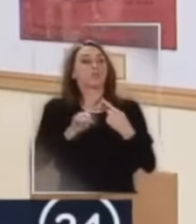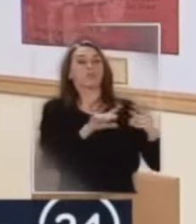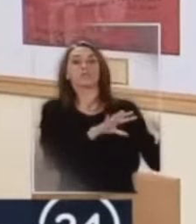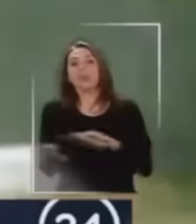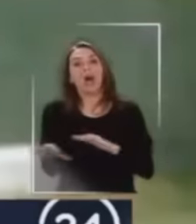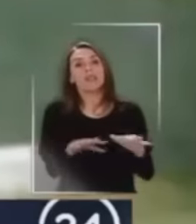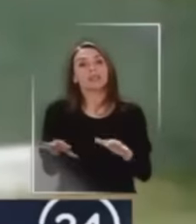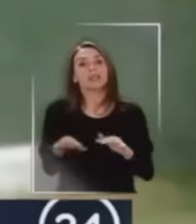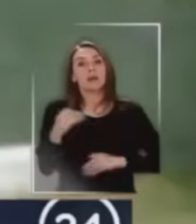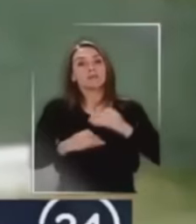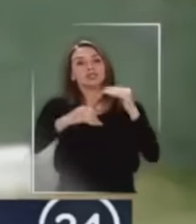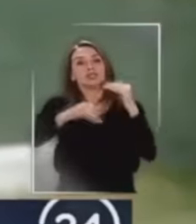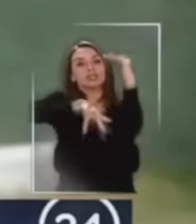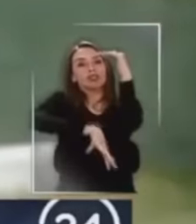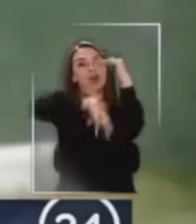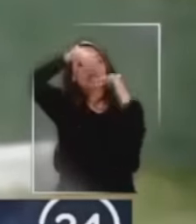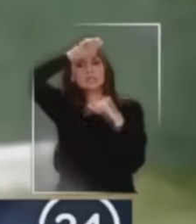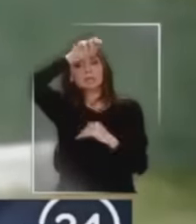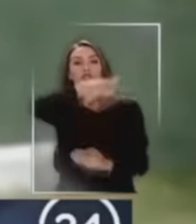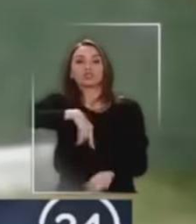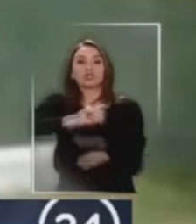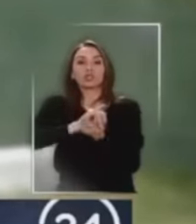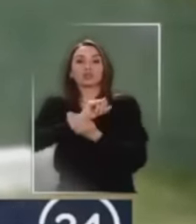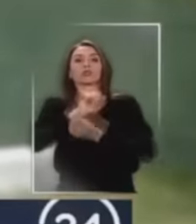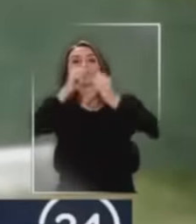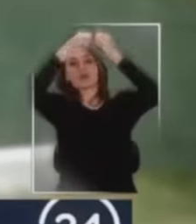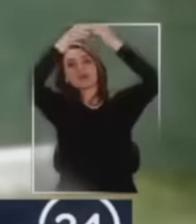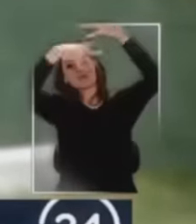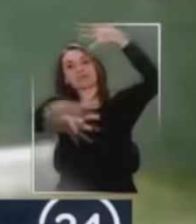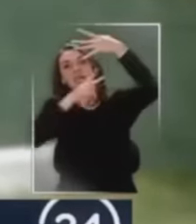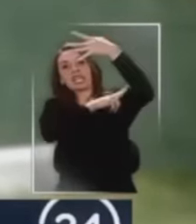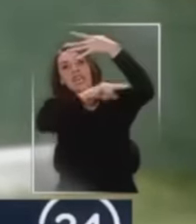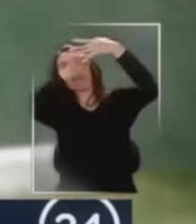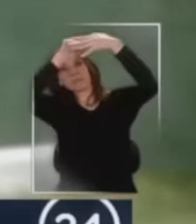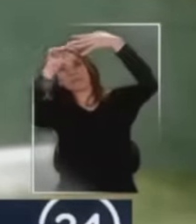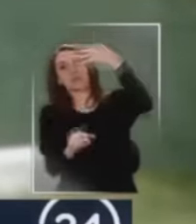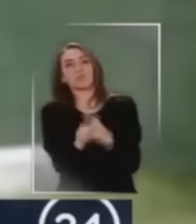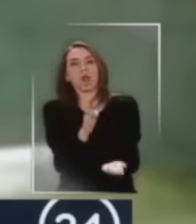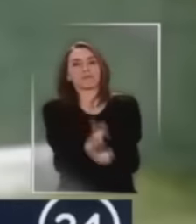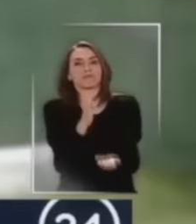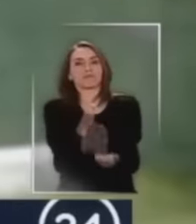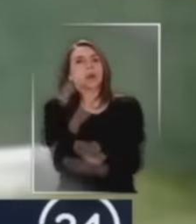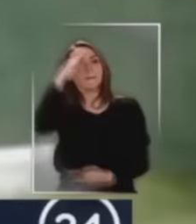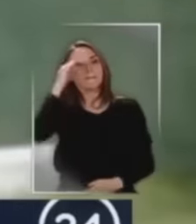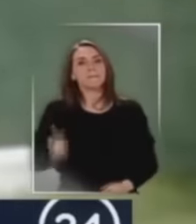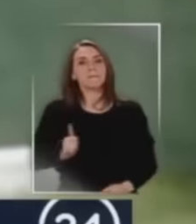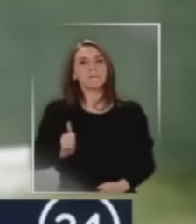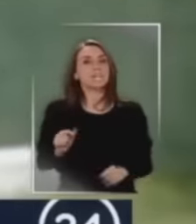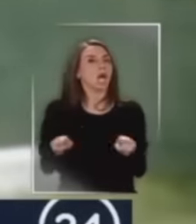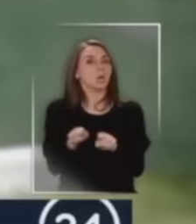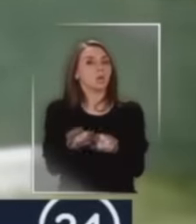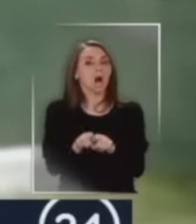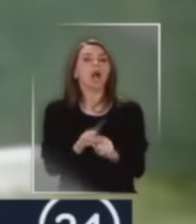este proceso. Nosotros somos una institución jerarquizada, disciplinada, que tiene un carácter militar y esto le da la